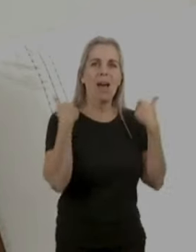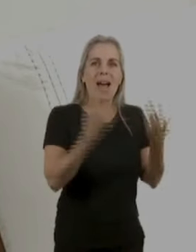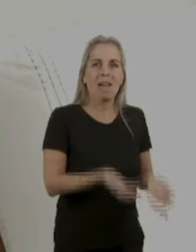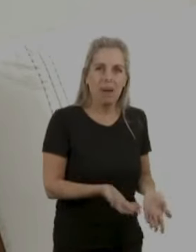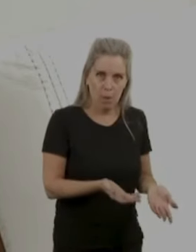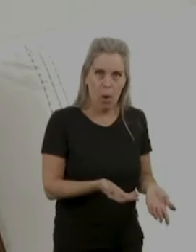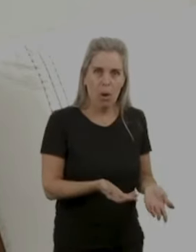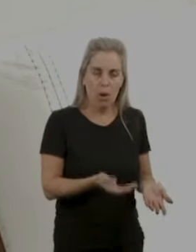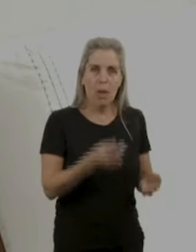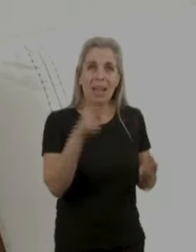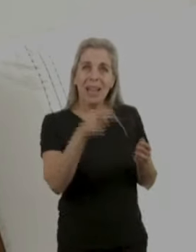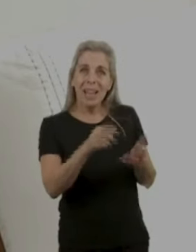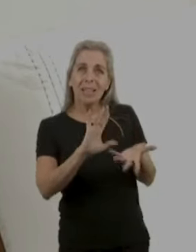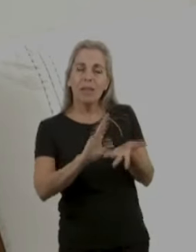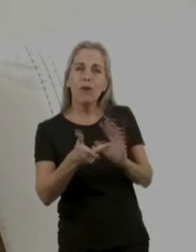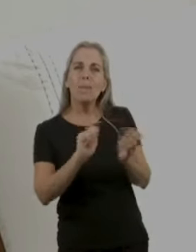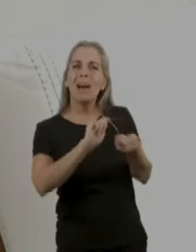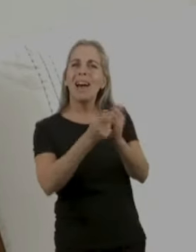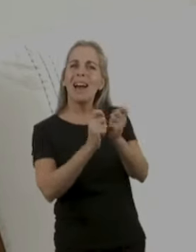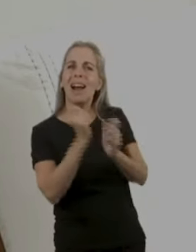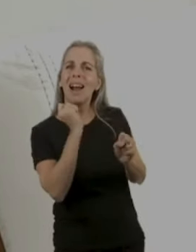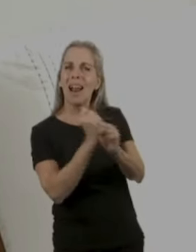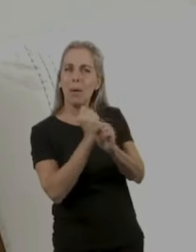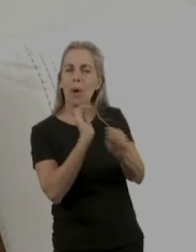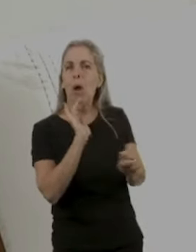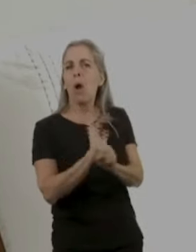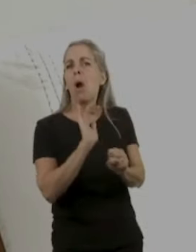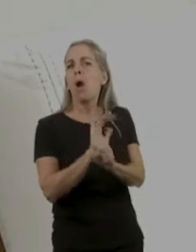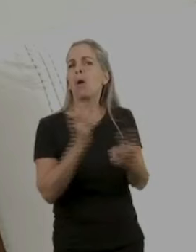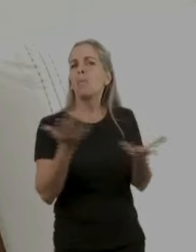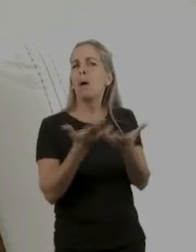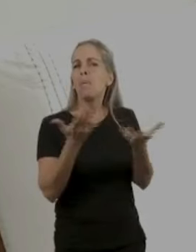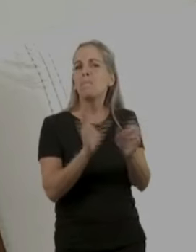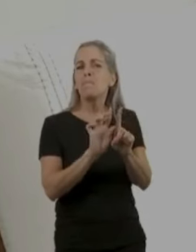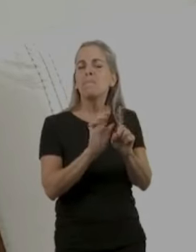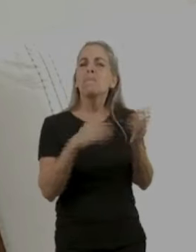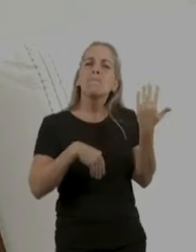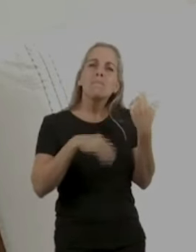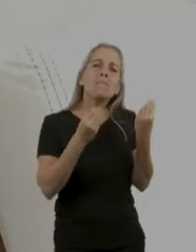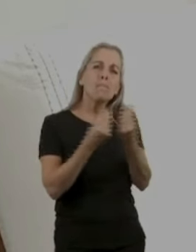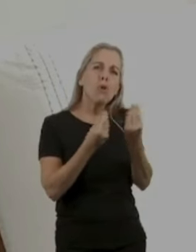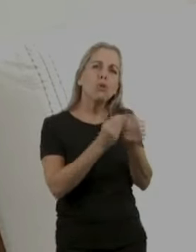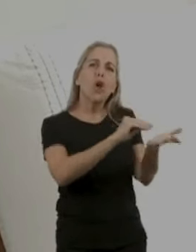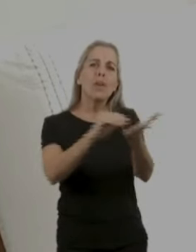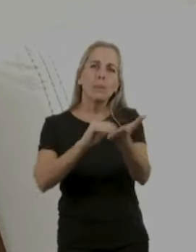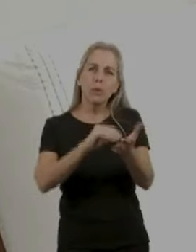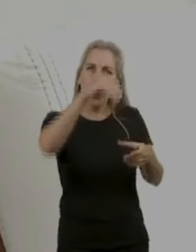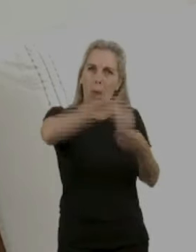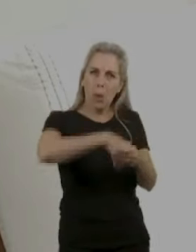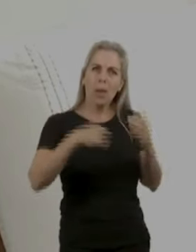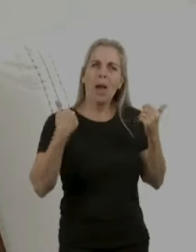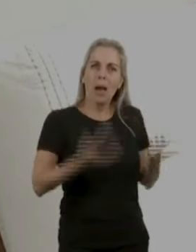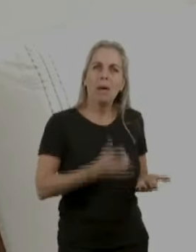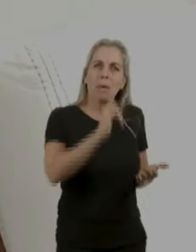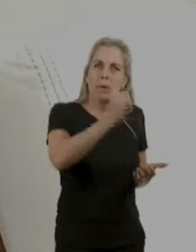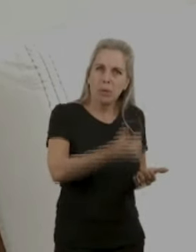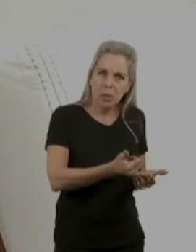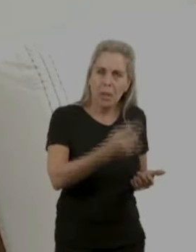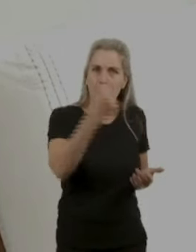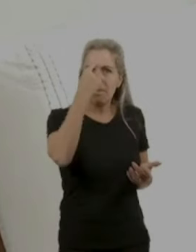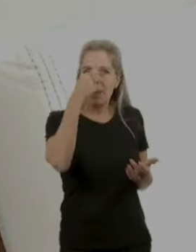considerado light incluso por muchos de los diputados y diputadas que lo votaron e